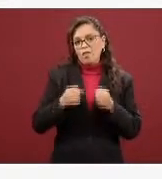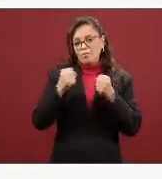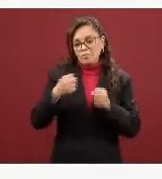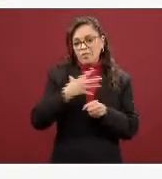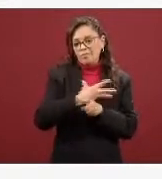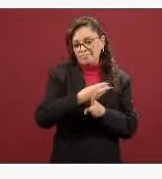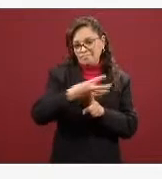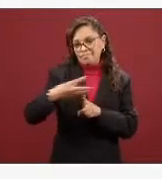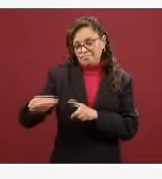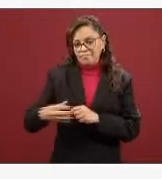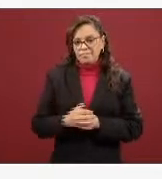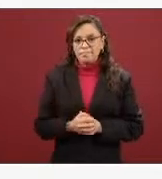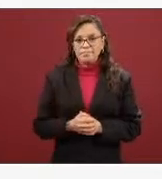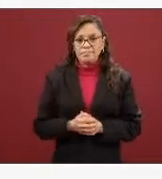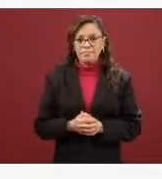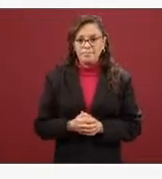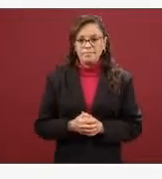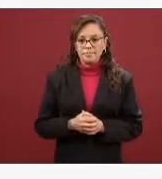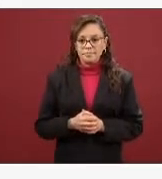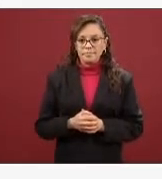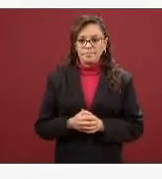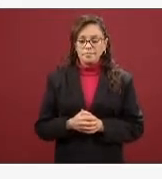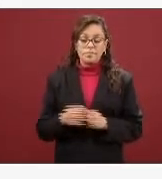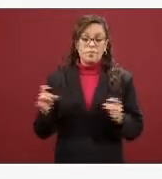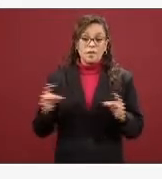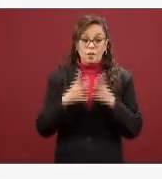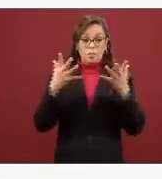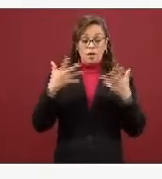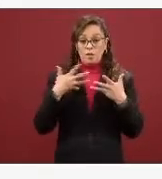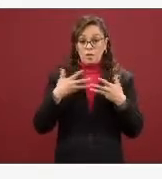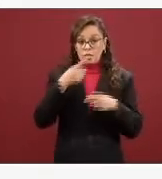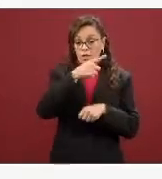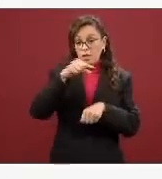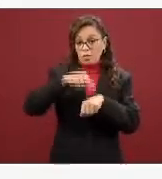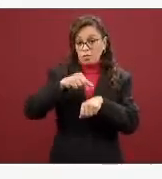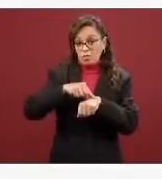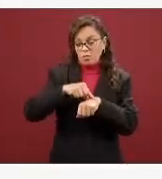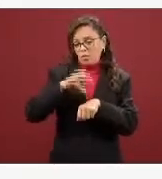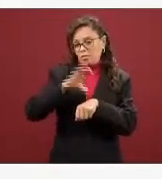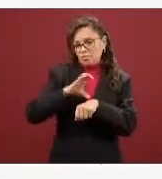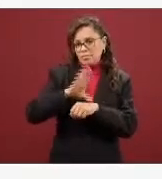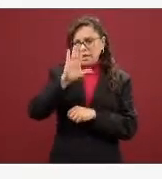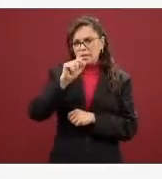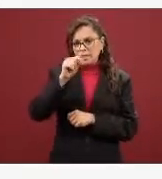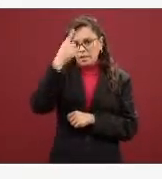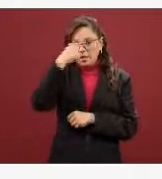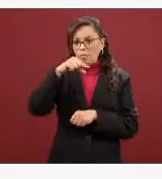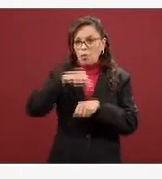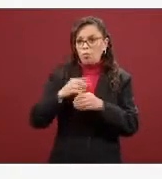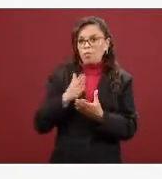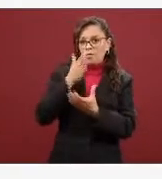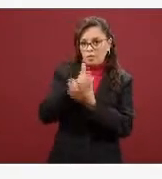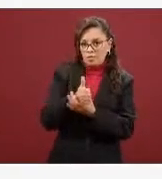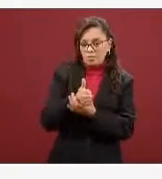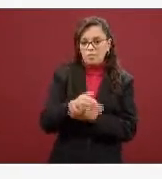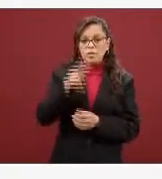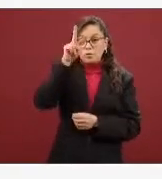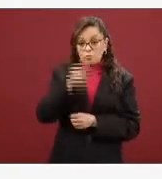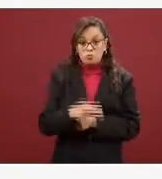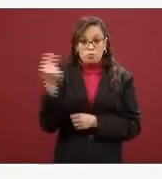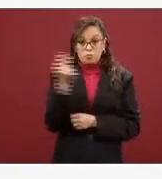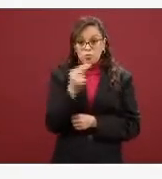cancelen las citas médicas no necesarias. Es decir, algunos adultos mayores padecen algunas enfermedades y que tienen que